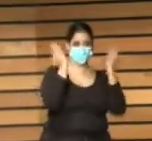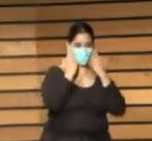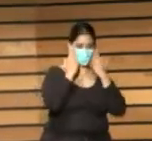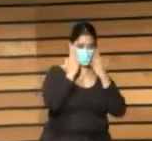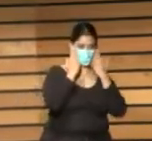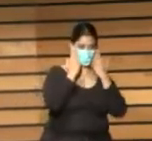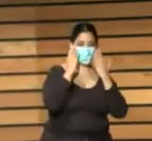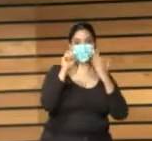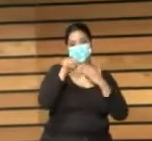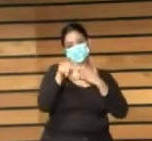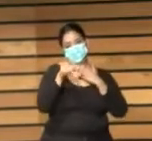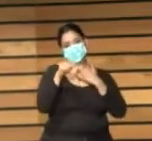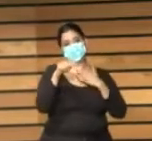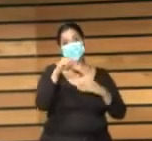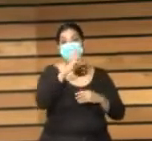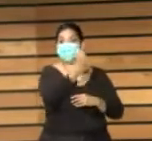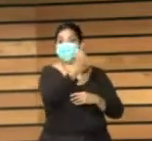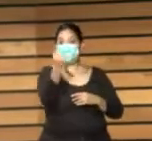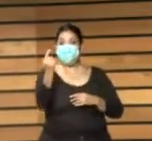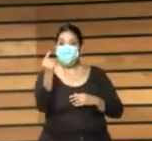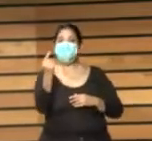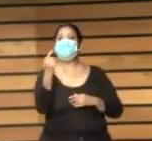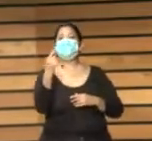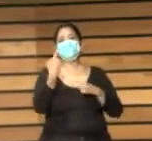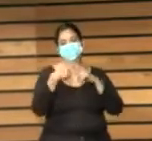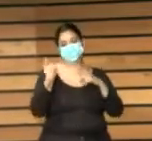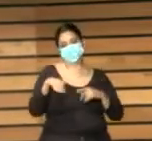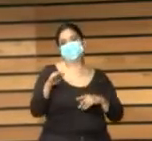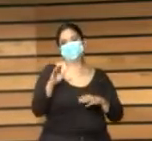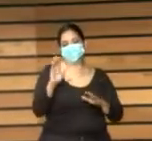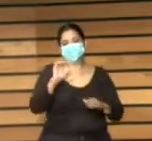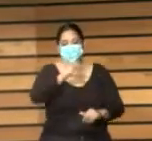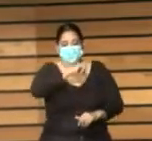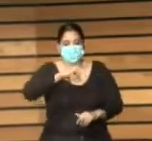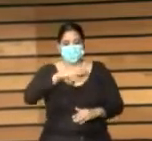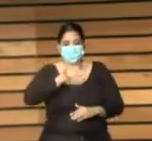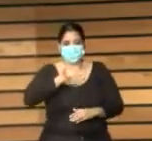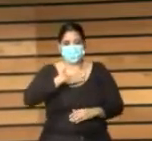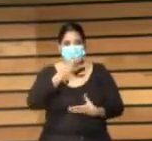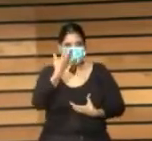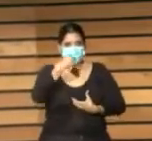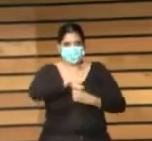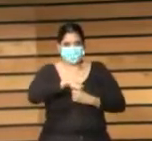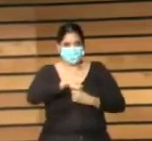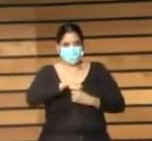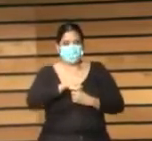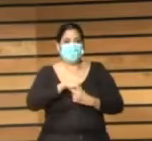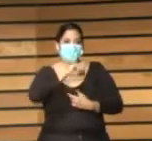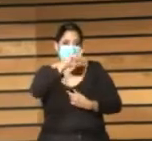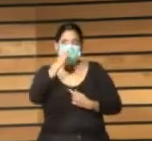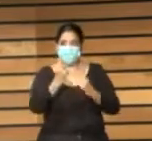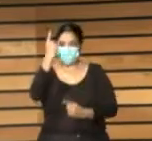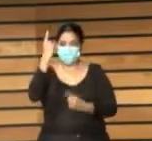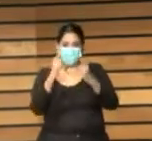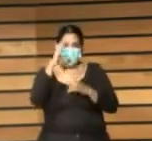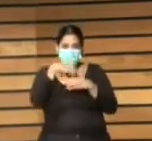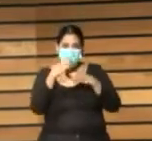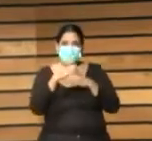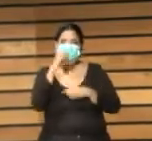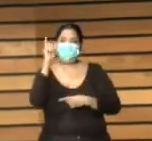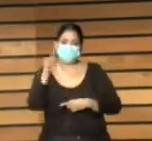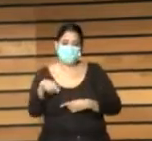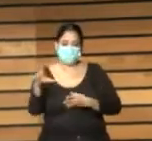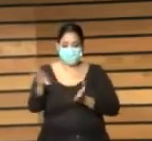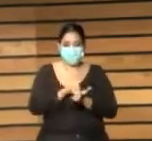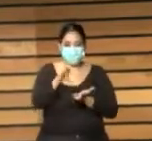hago parte, y que vienen avaladas por el comité científico de este Congreso. El